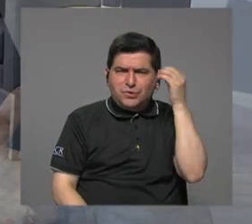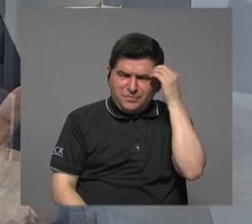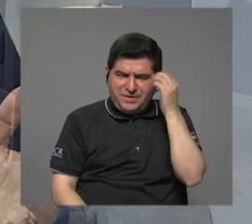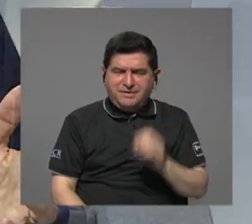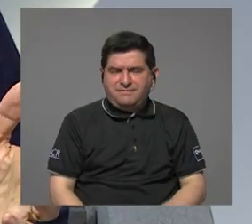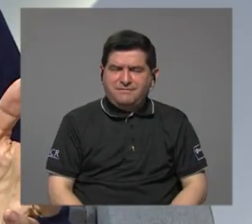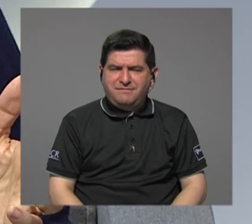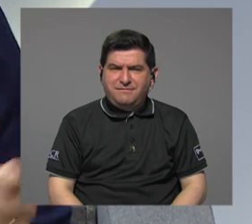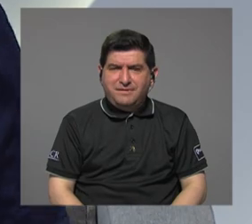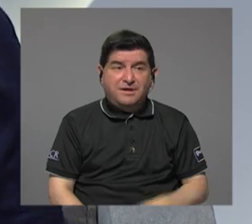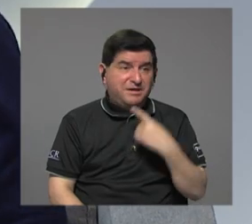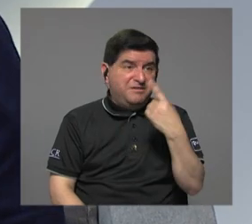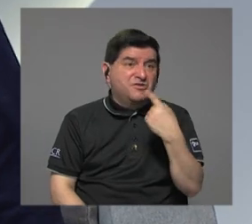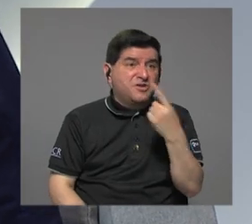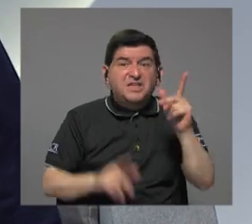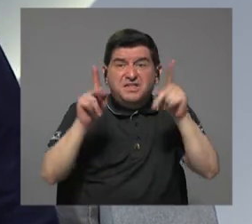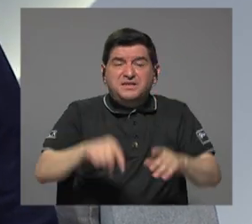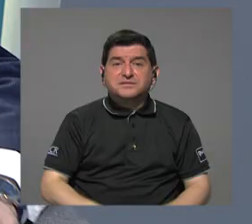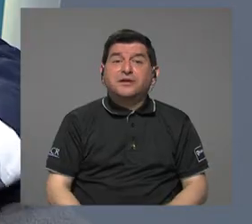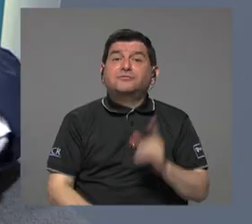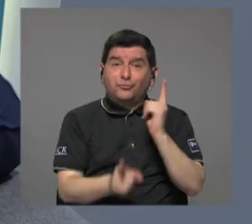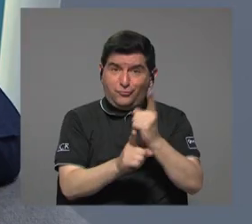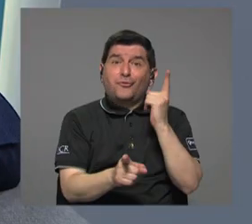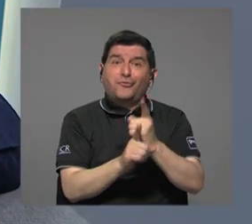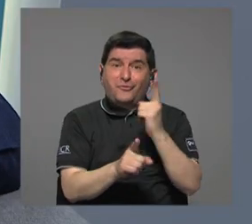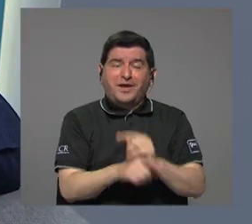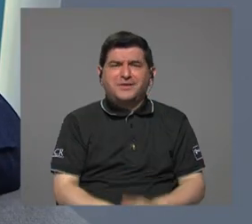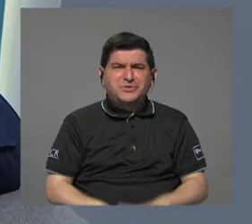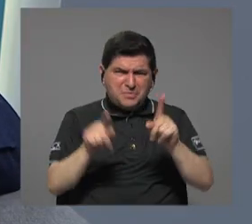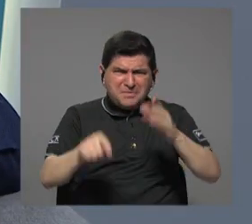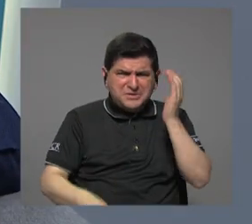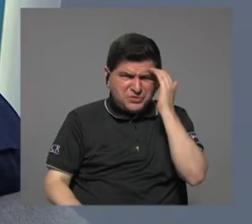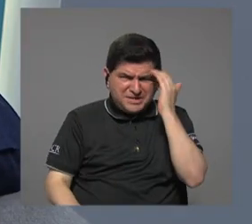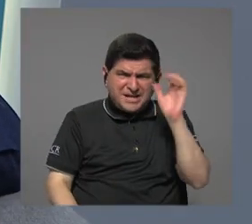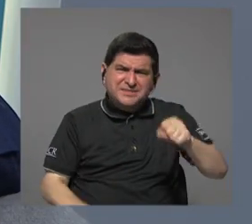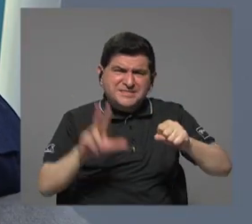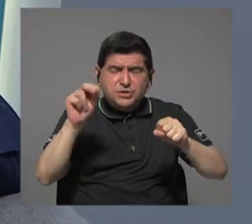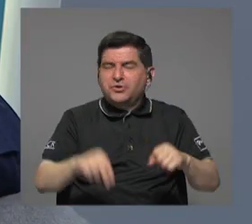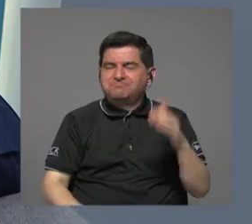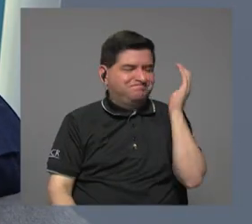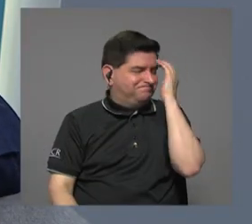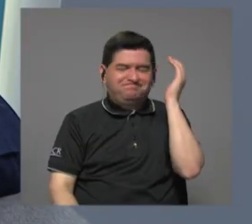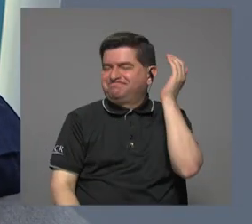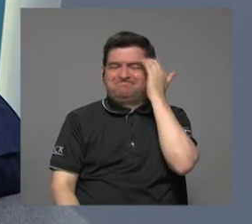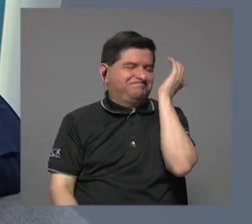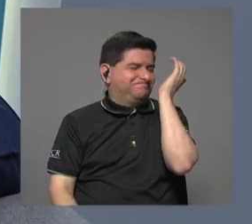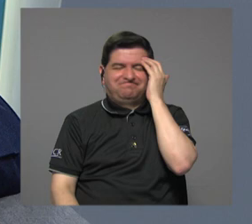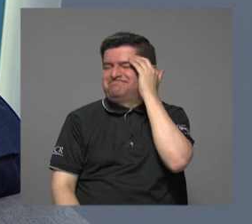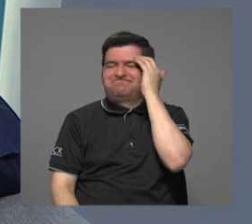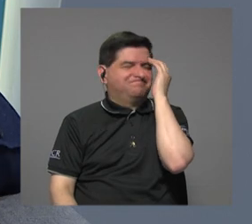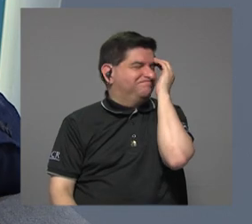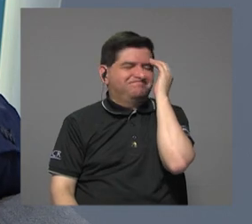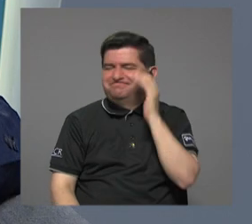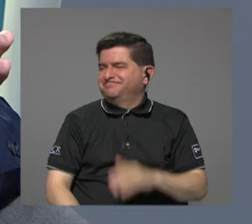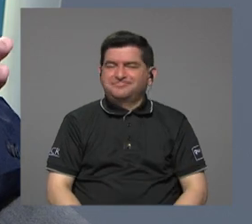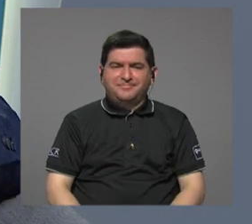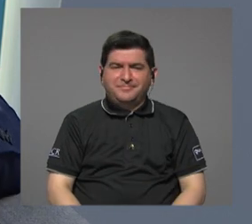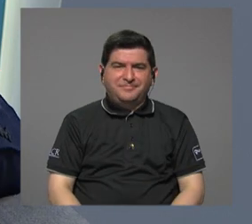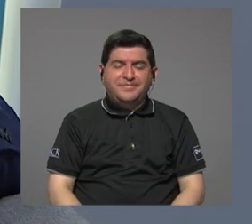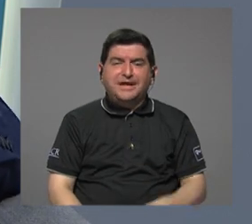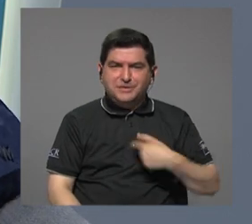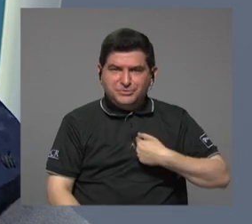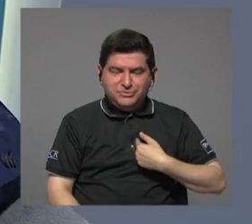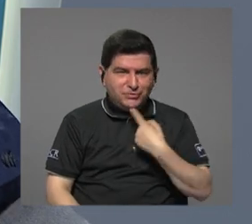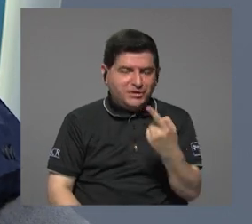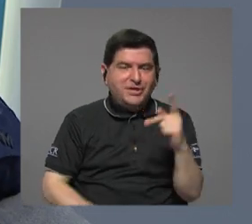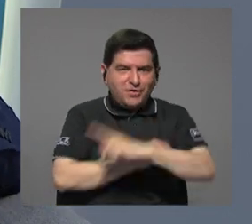dicen que la gente aunque se pronunciaron al agua en que